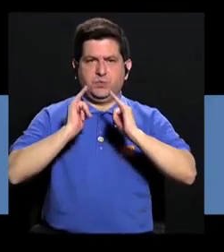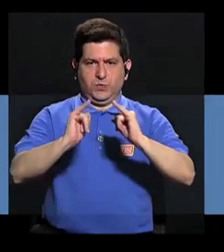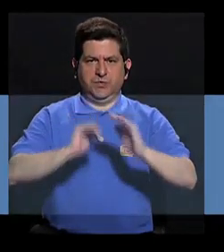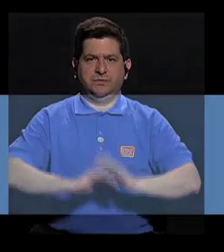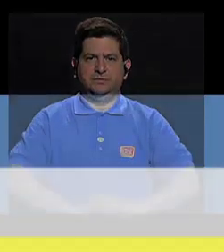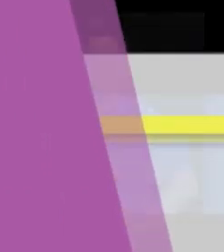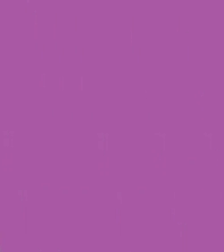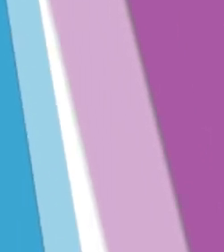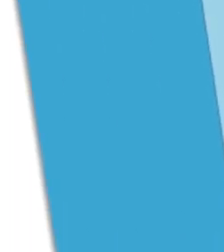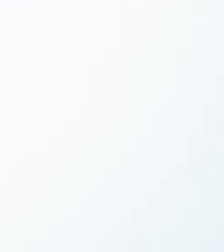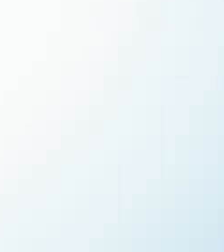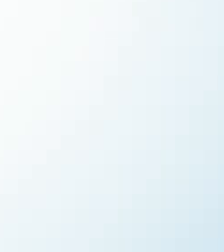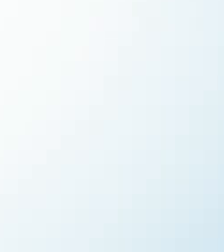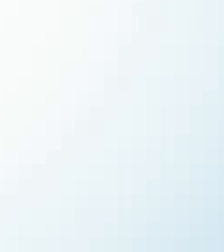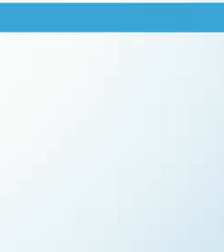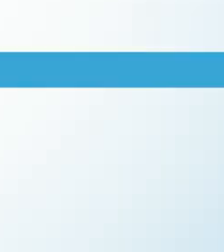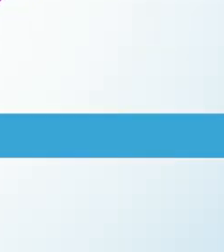misma manera.